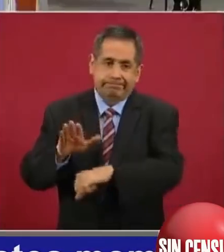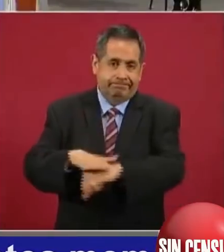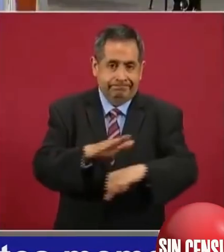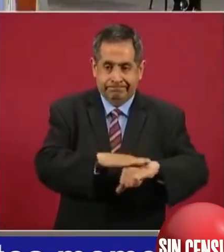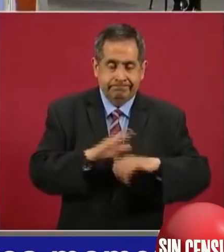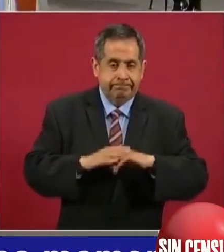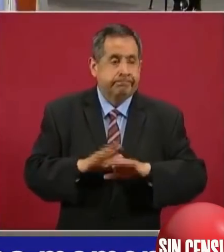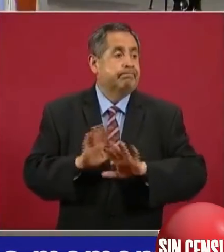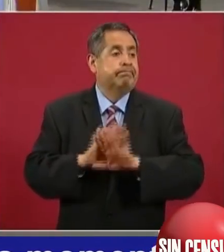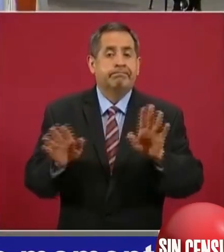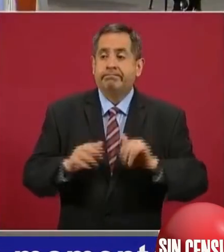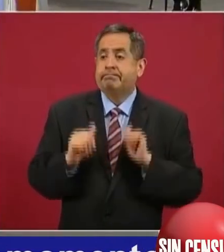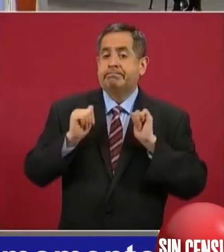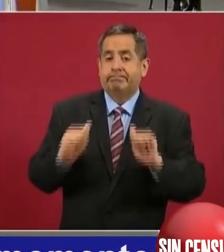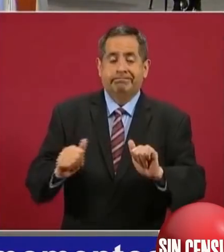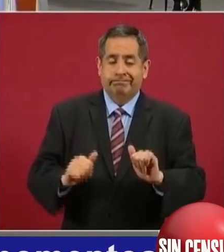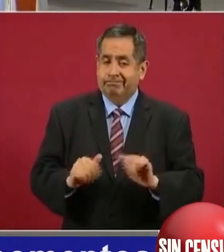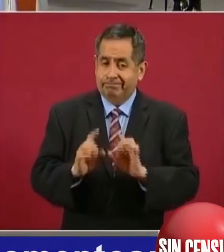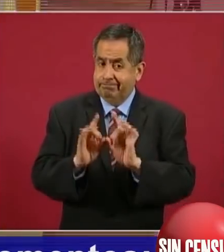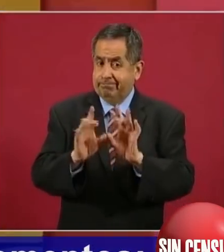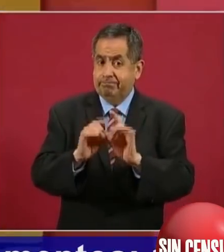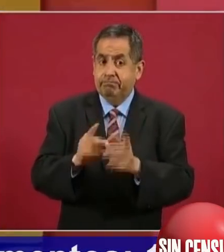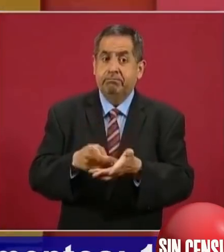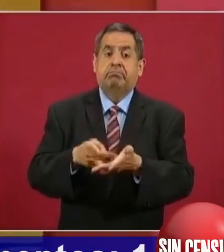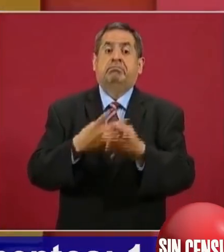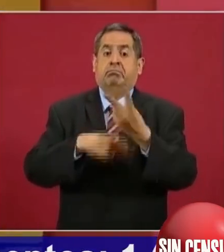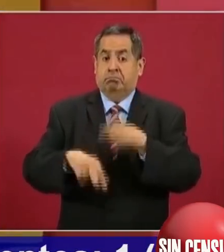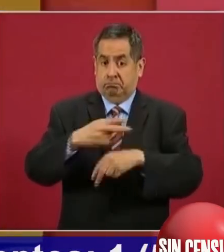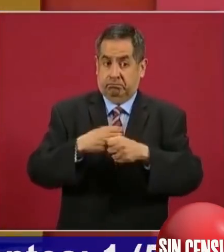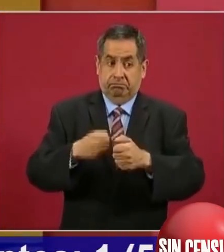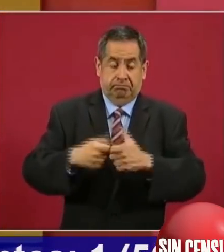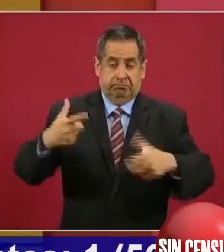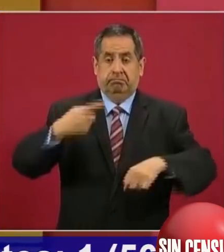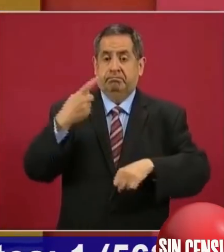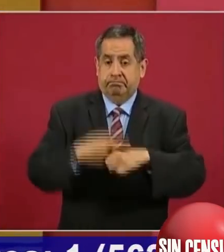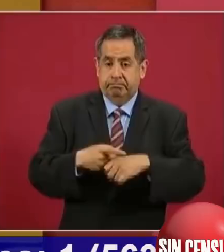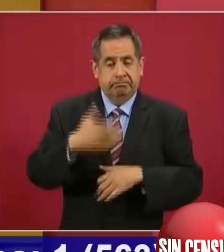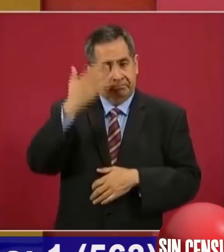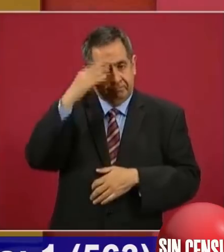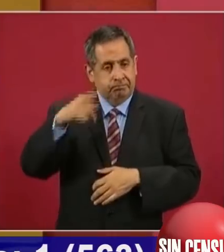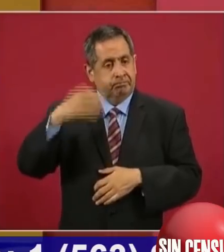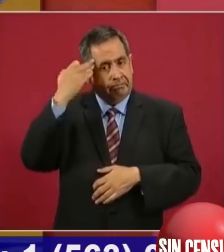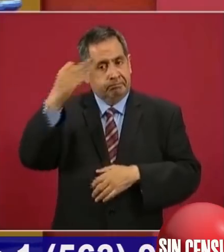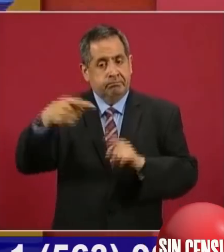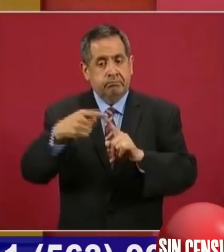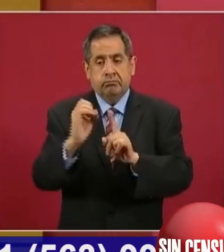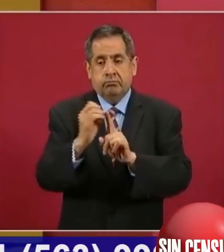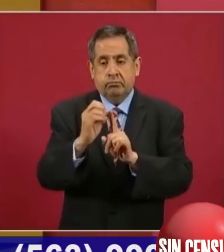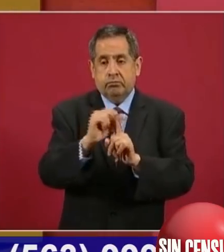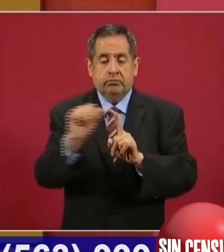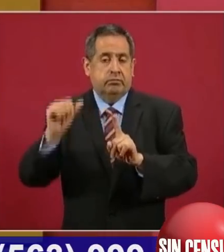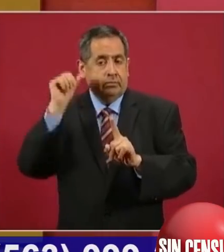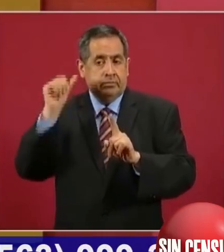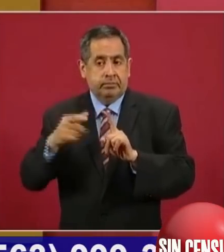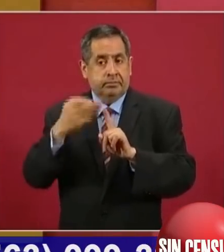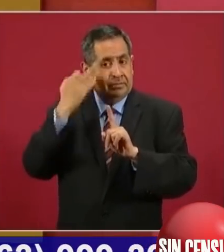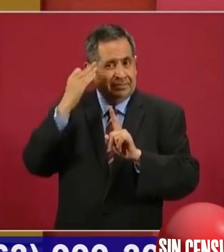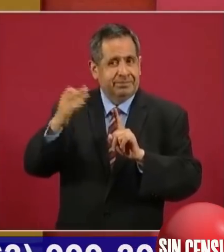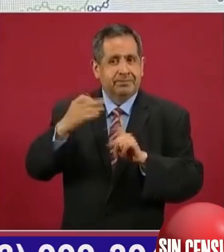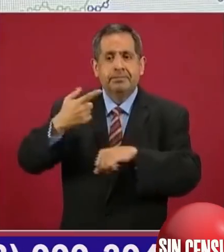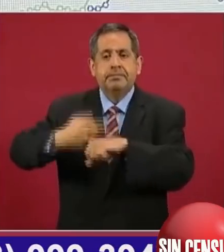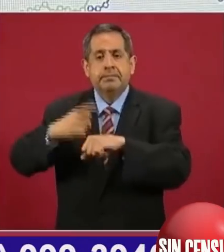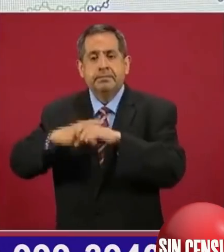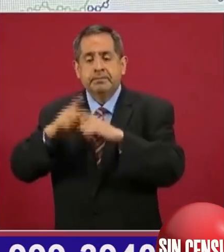nunca se está exento de la posibilidad de un rebrote, y en la temporada de influenza, que es de octubre y hasta abril, podría haber